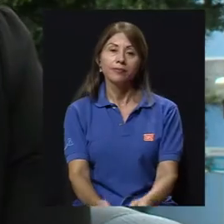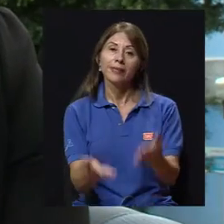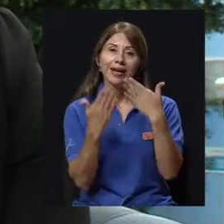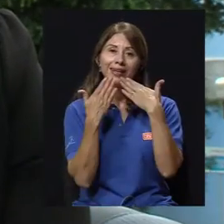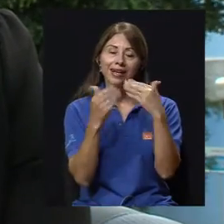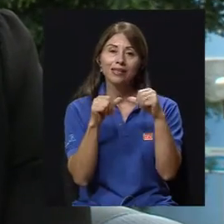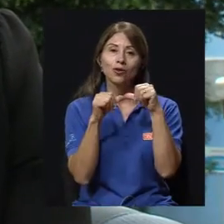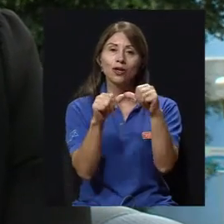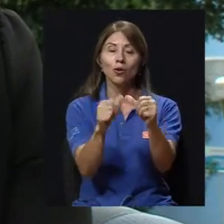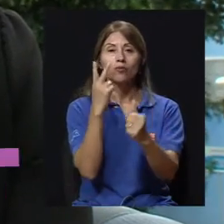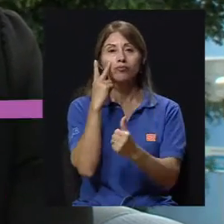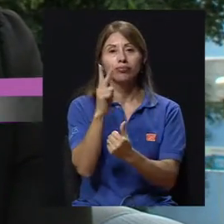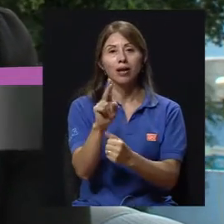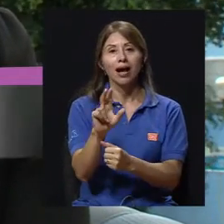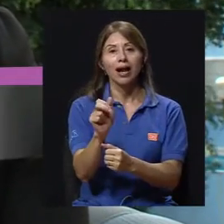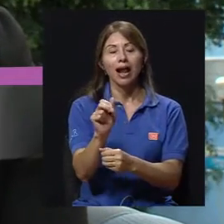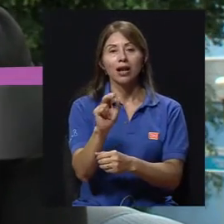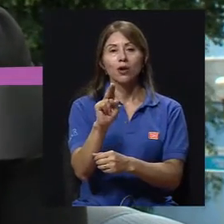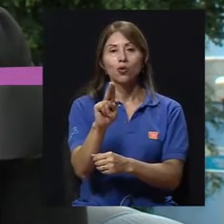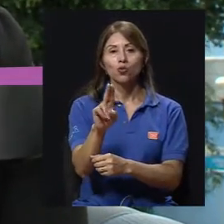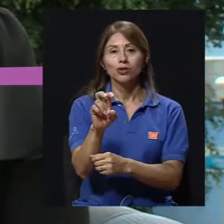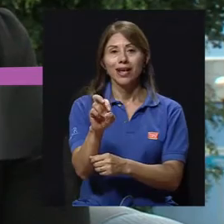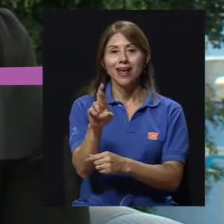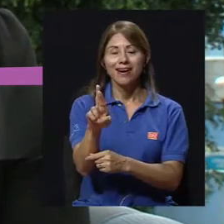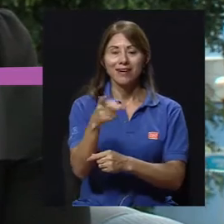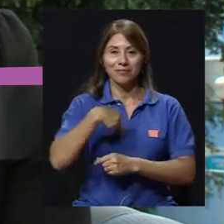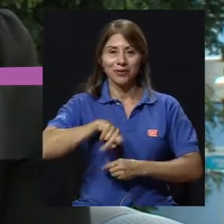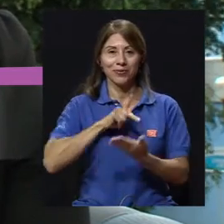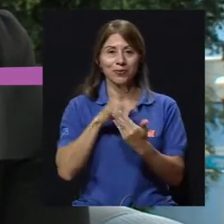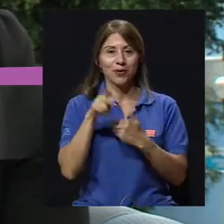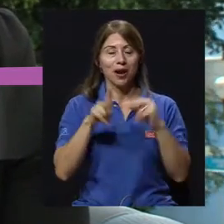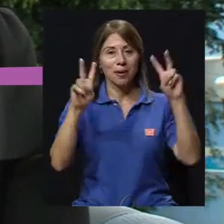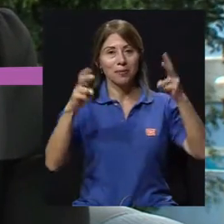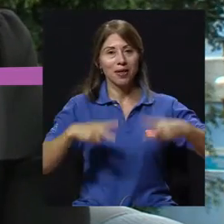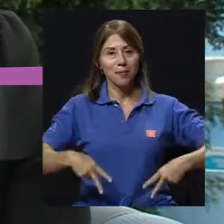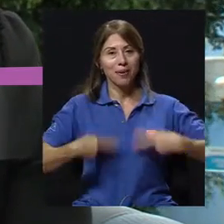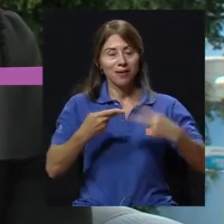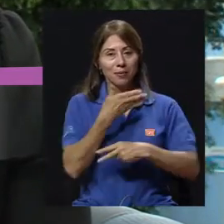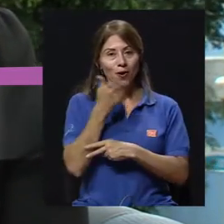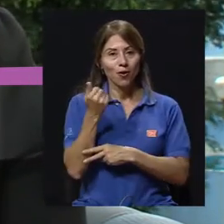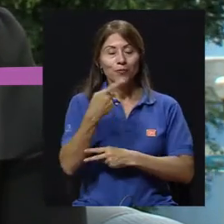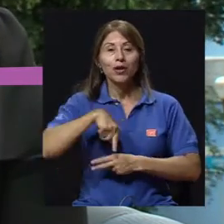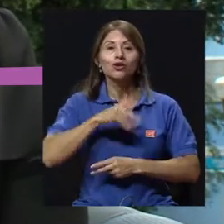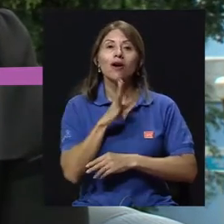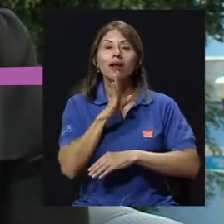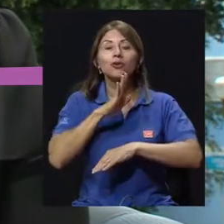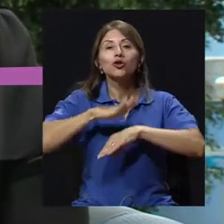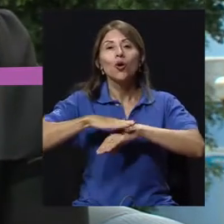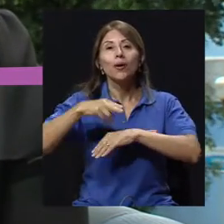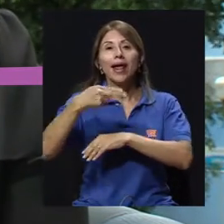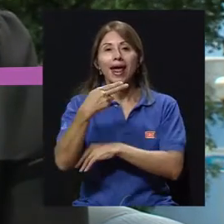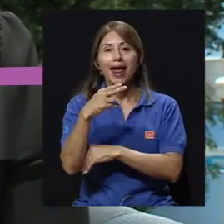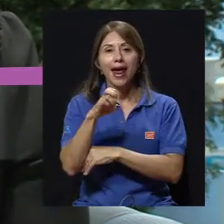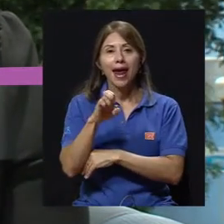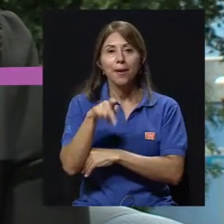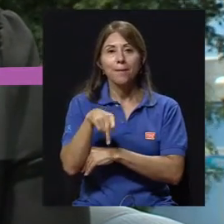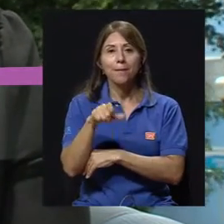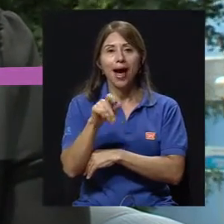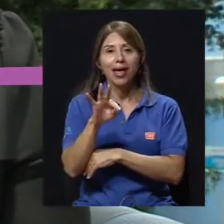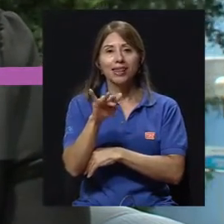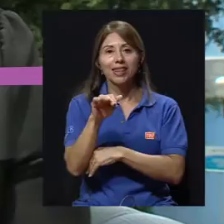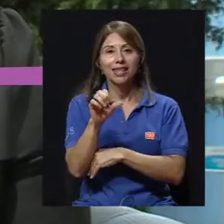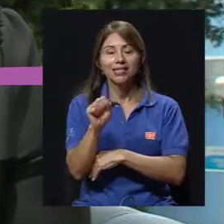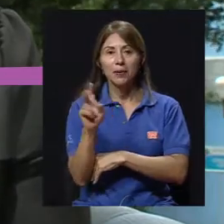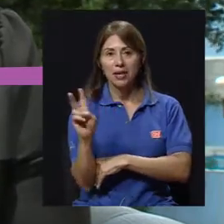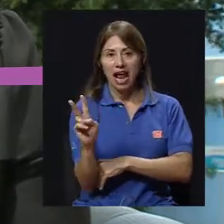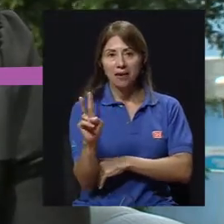Gracias por continuar en sintonía de su canal UCR, somos Vivir Mejor. Estamos conversando sobre la hepatitis viral y para ello contamos con la